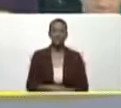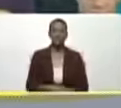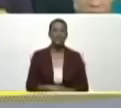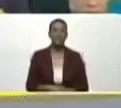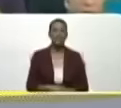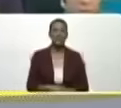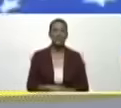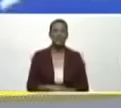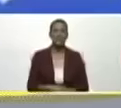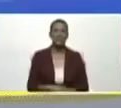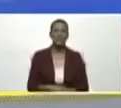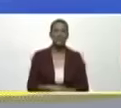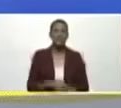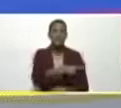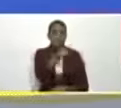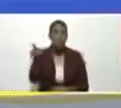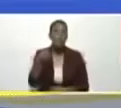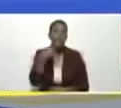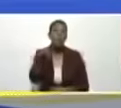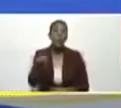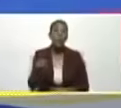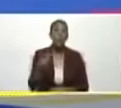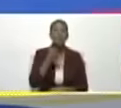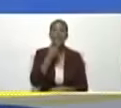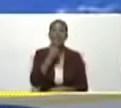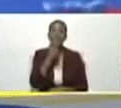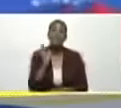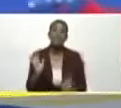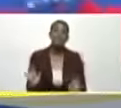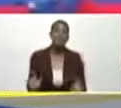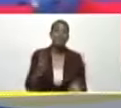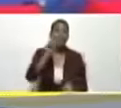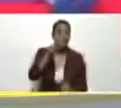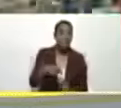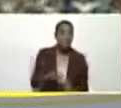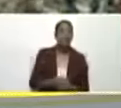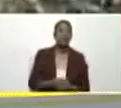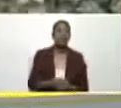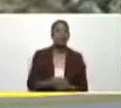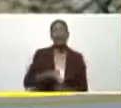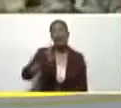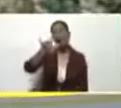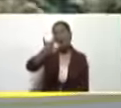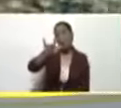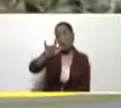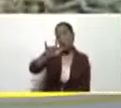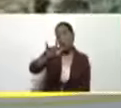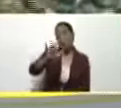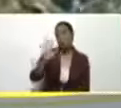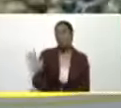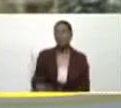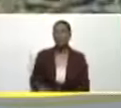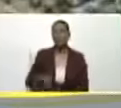quiero se lo voy a decir en inglés I love